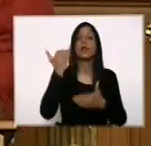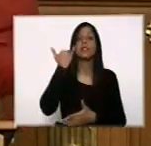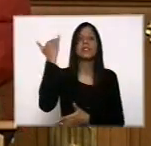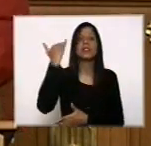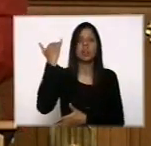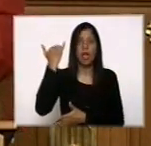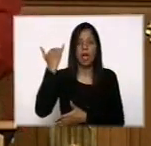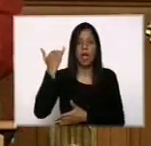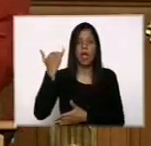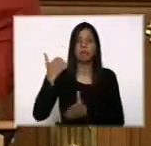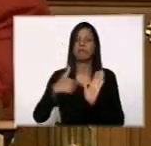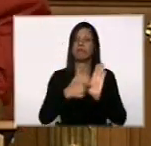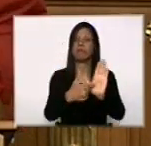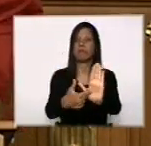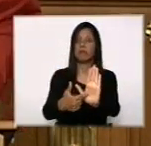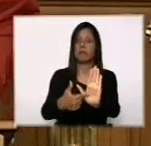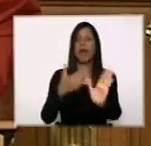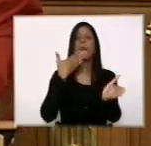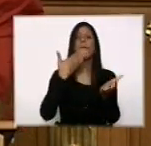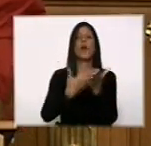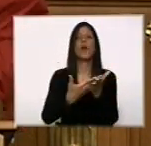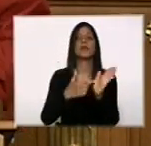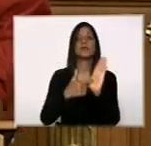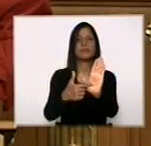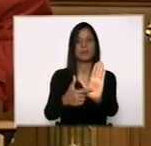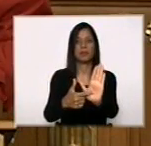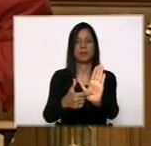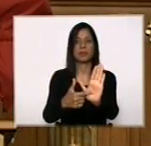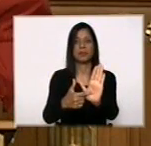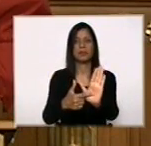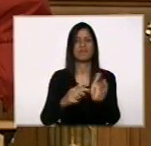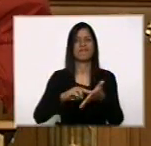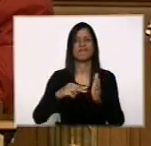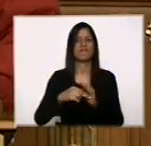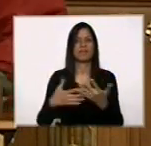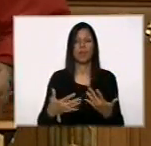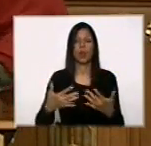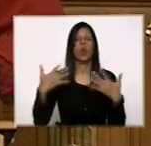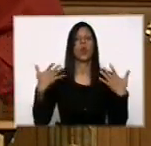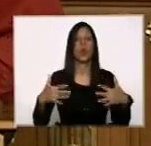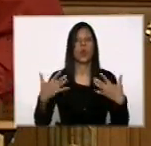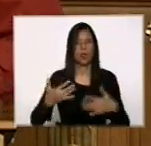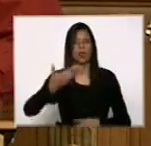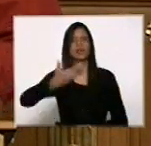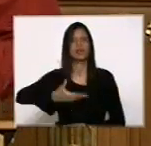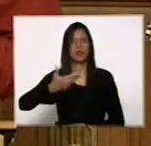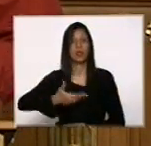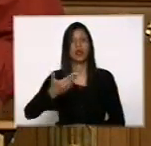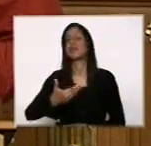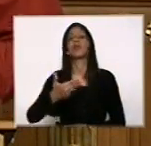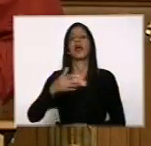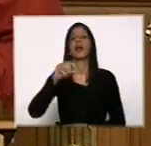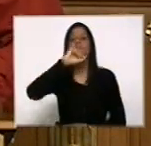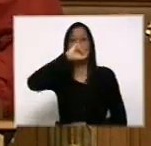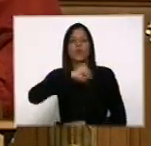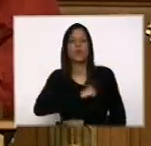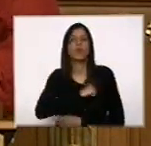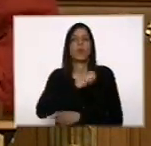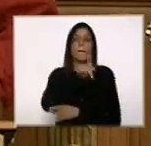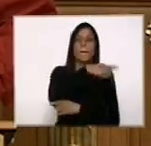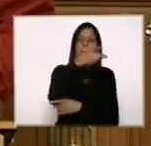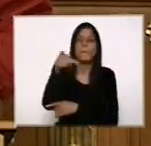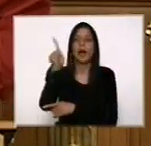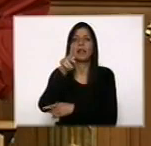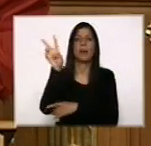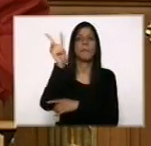para ser elevada. Una propuesta que tiene mucho que ver con nuestra patria, con nuestro